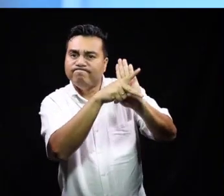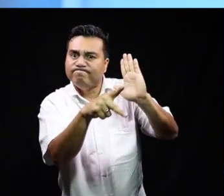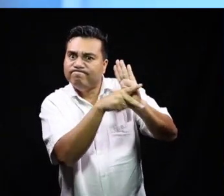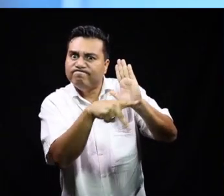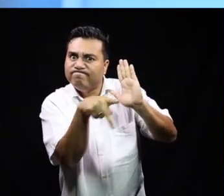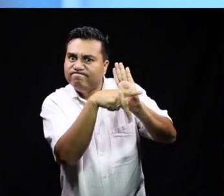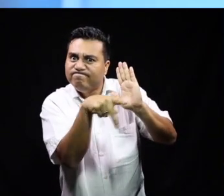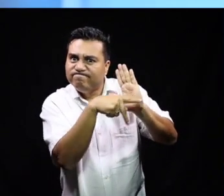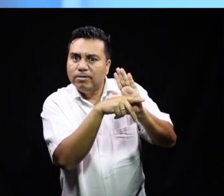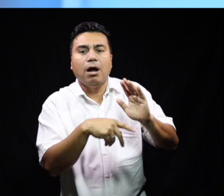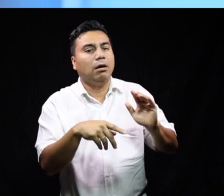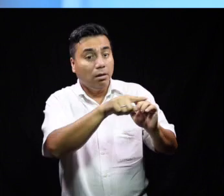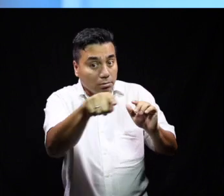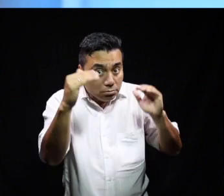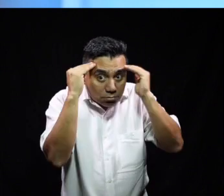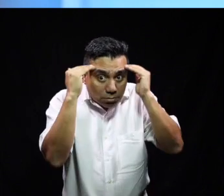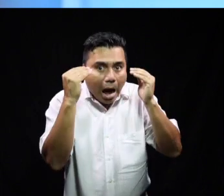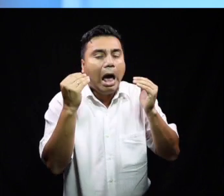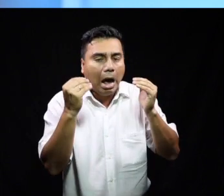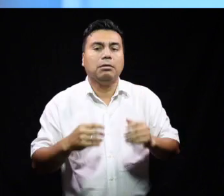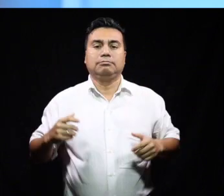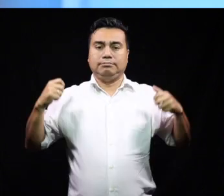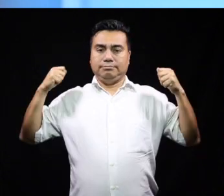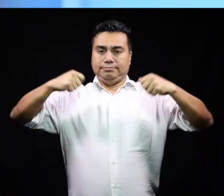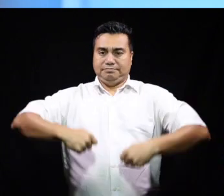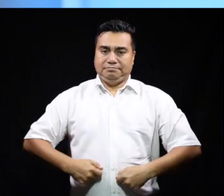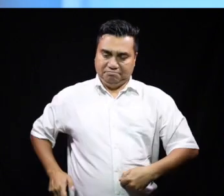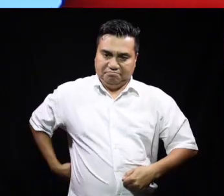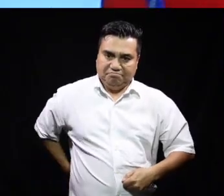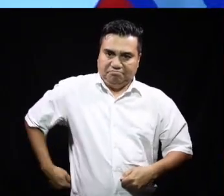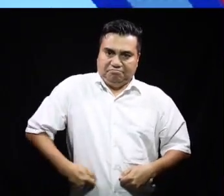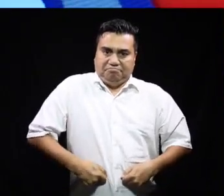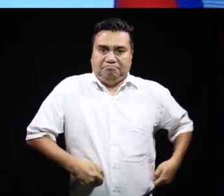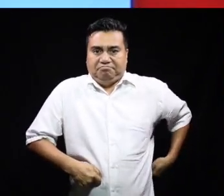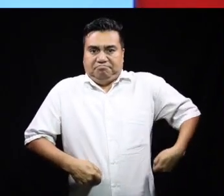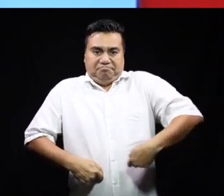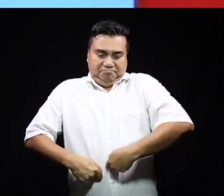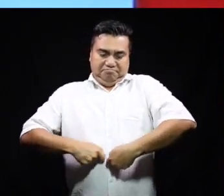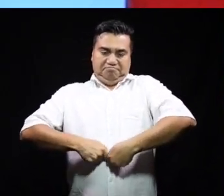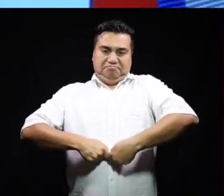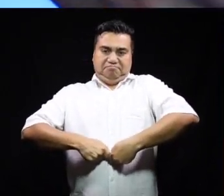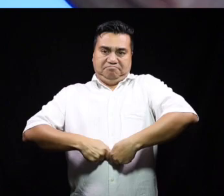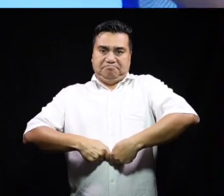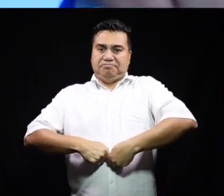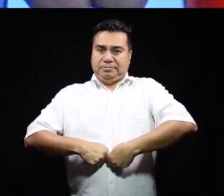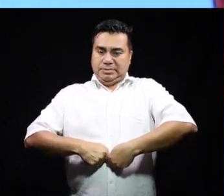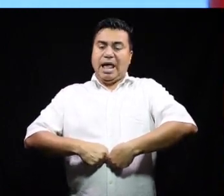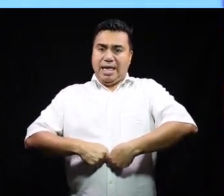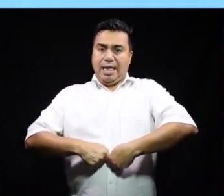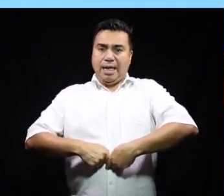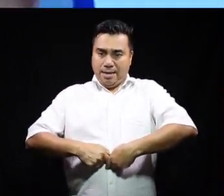La colocación correcta del chaleco salvavidas debe ser sobre los hombros. Se socan y prensan las cintas al cuerpo con su debido